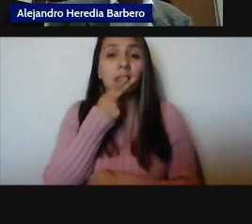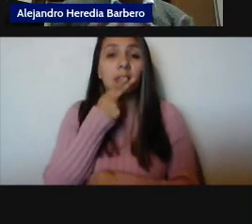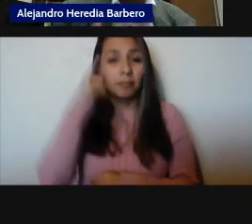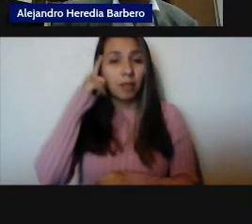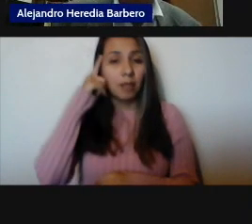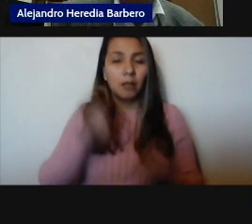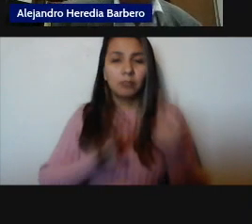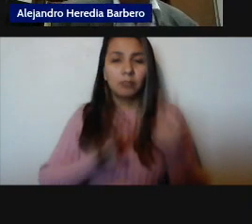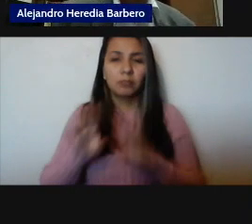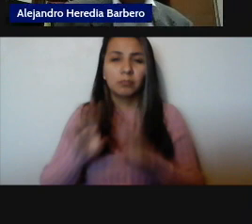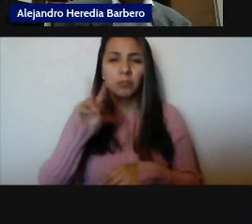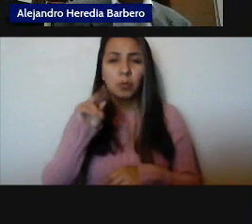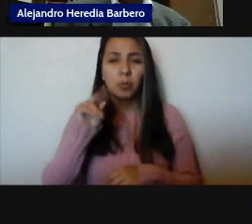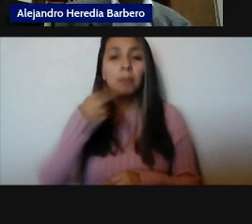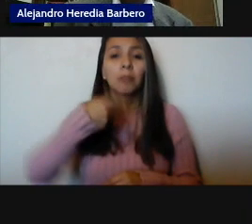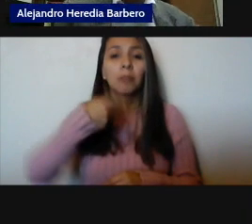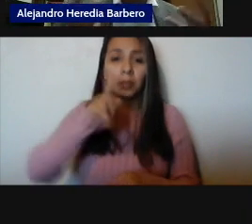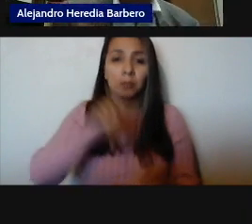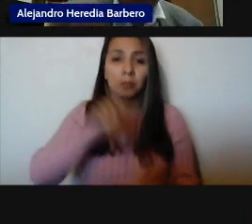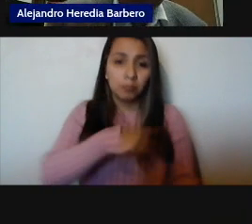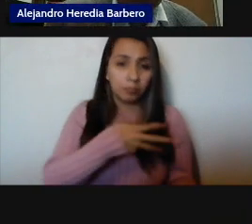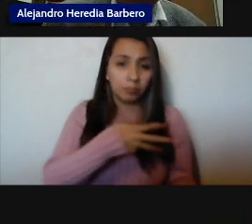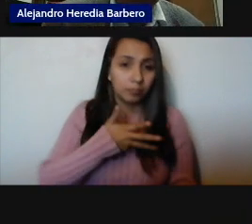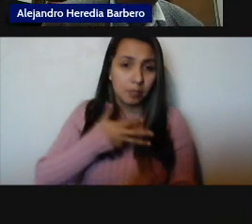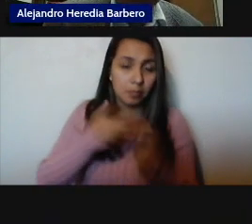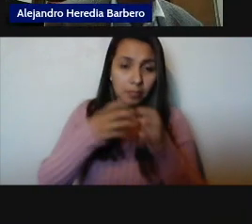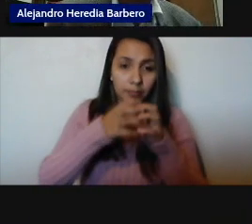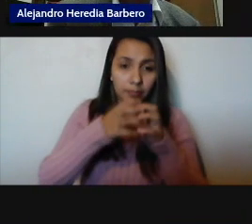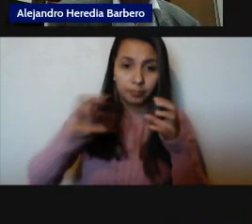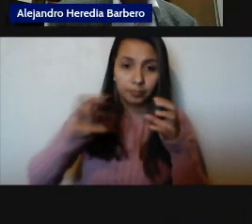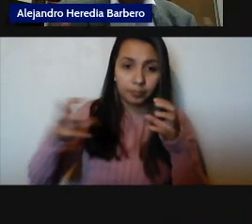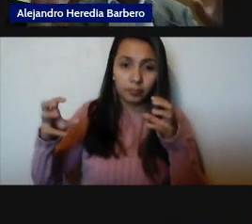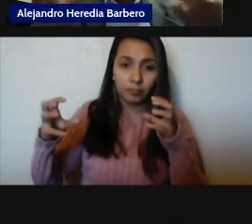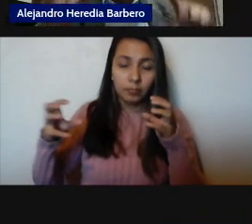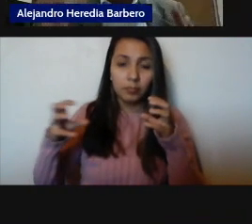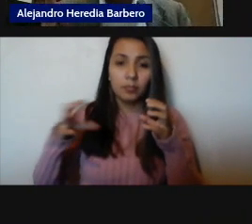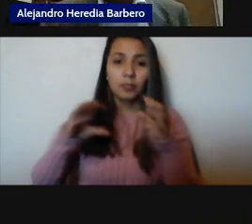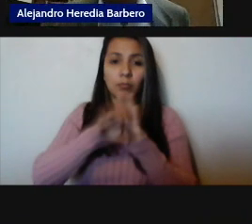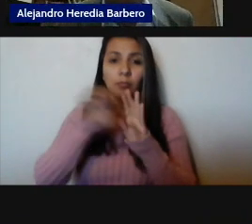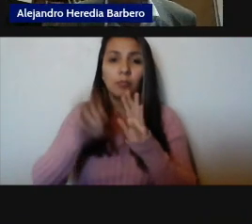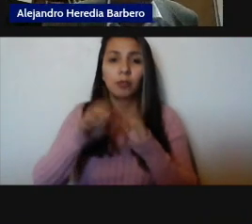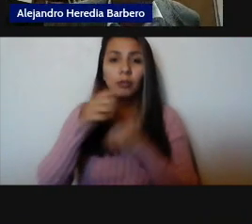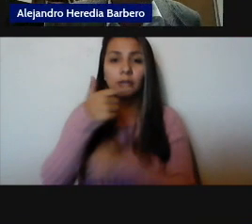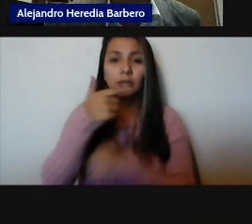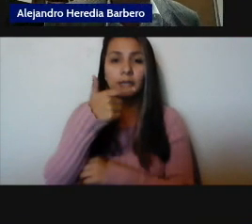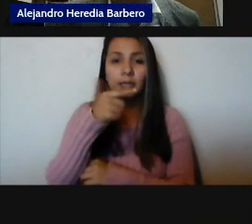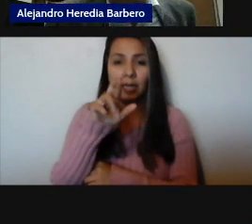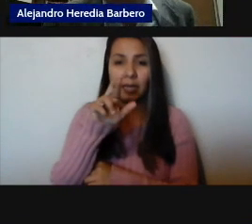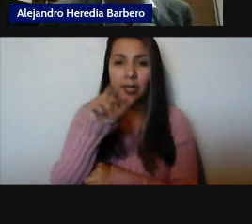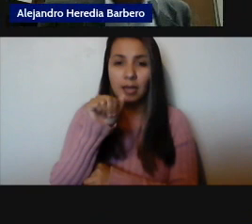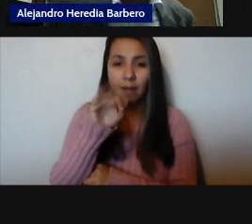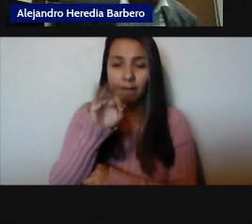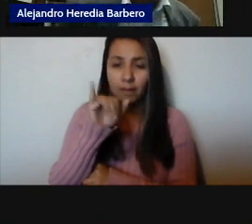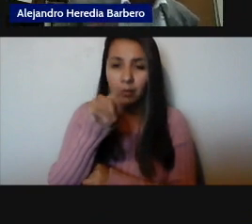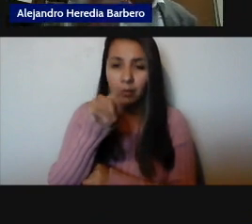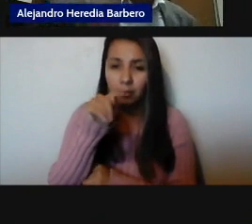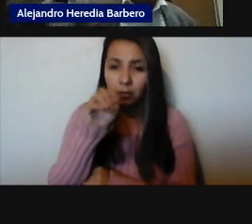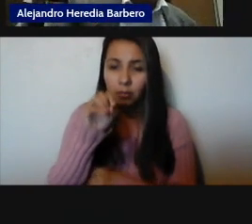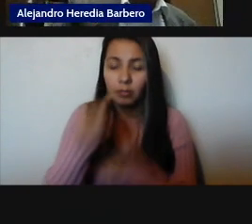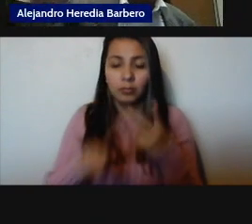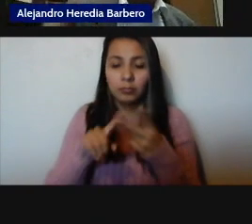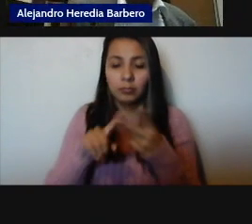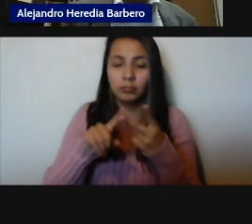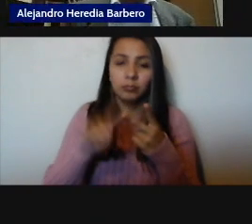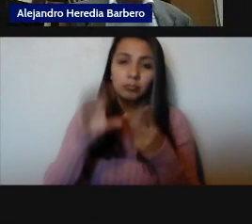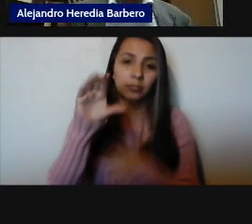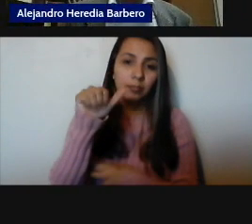compuestos orgánicos relevantes para las cosas biológicas, pero que son moleculares. Uno de estos ejemplos es el grafeno o el grafito,